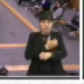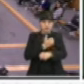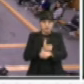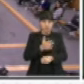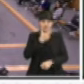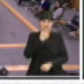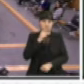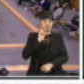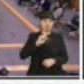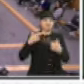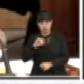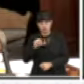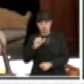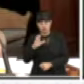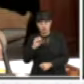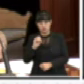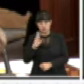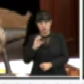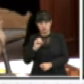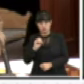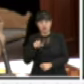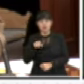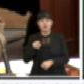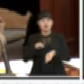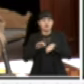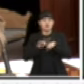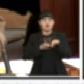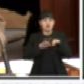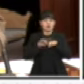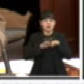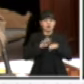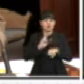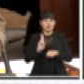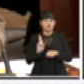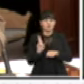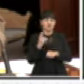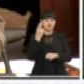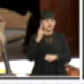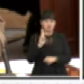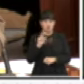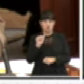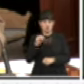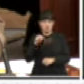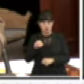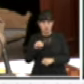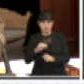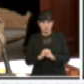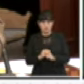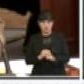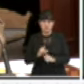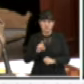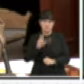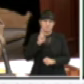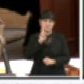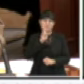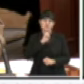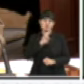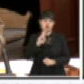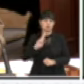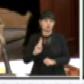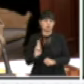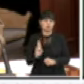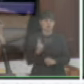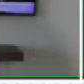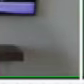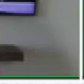administrativos por ejemplo la ley pide que se cambie todo el tabulador de salarios del instituto Y esa Cómo dicen